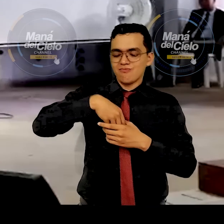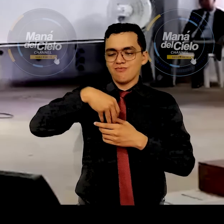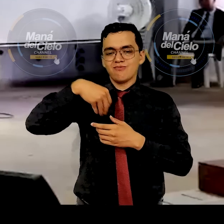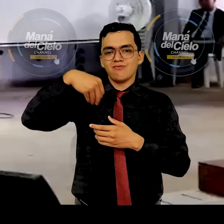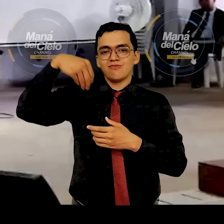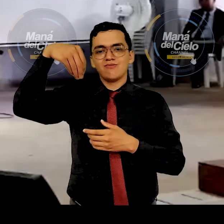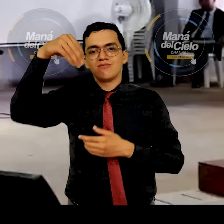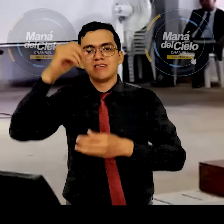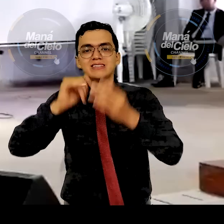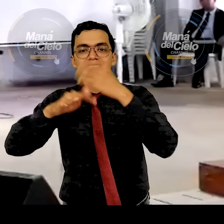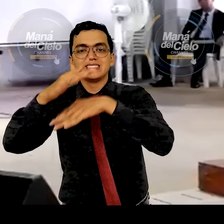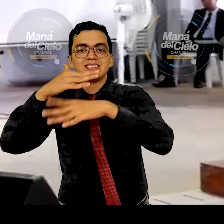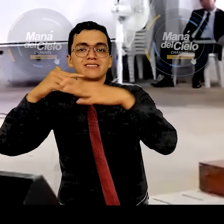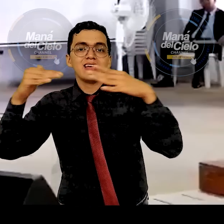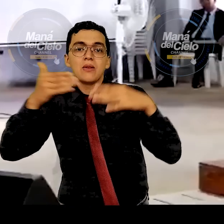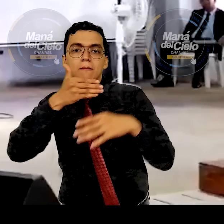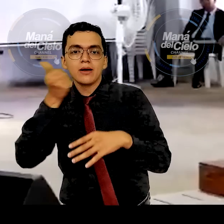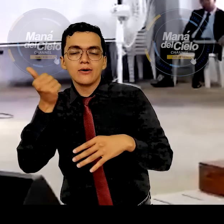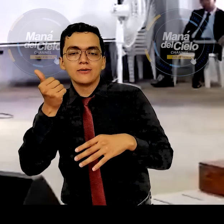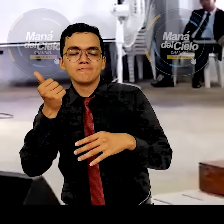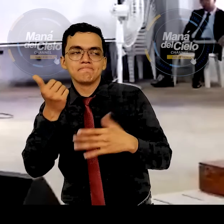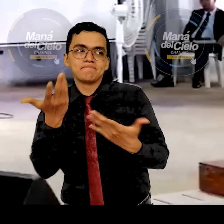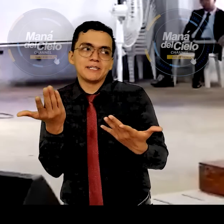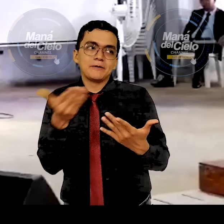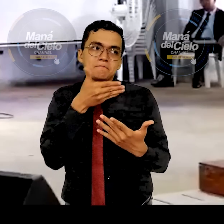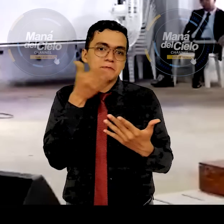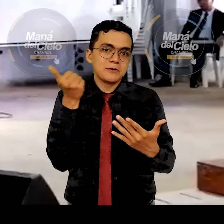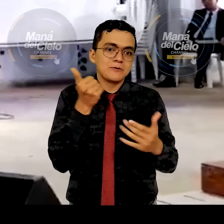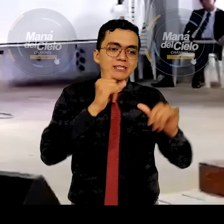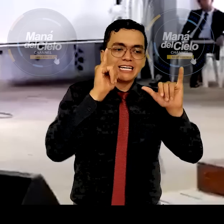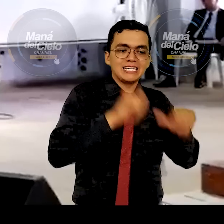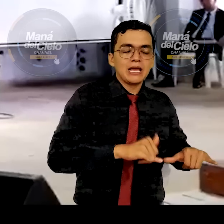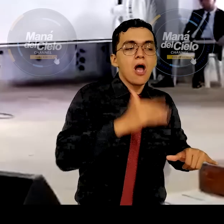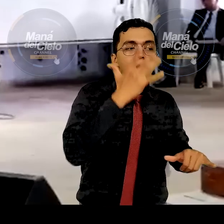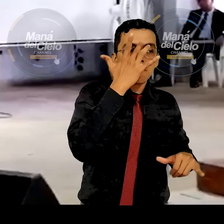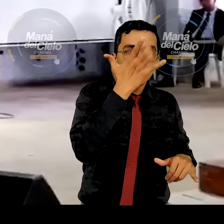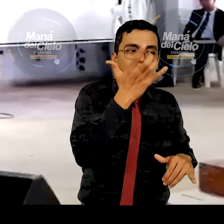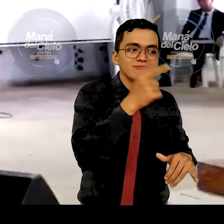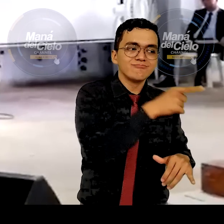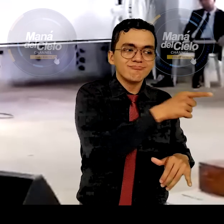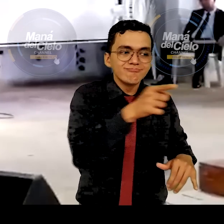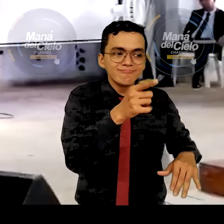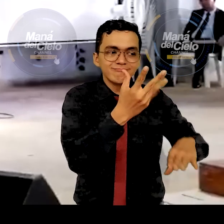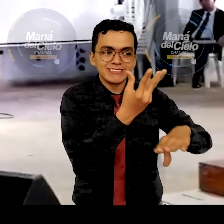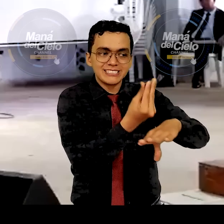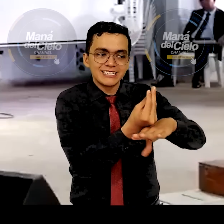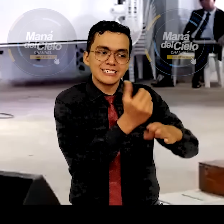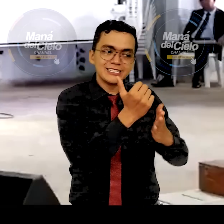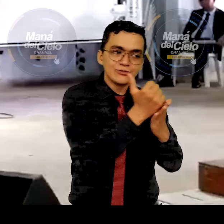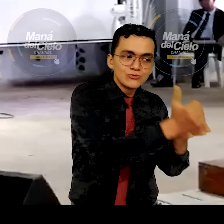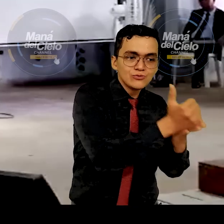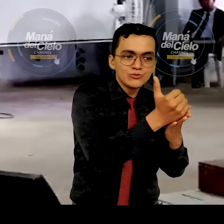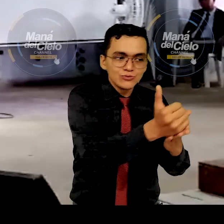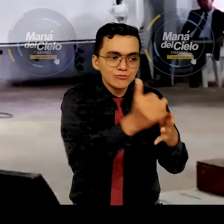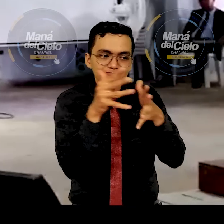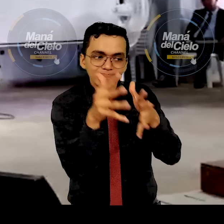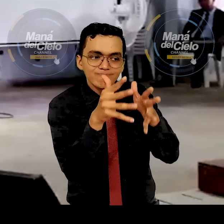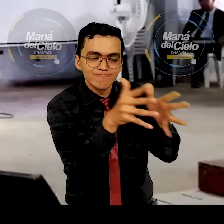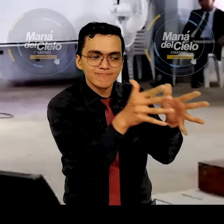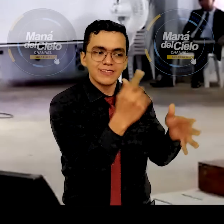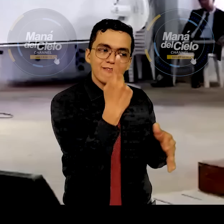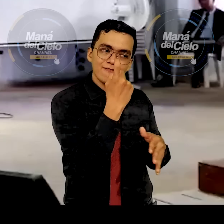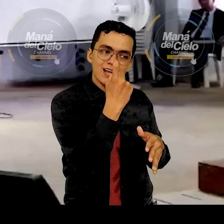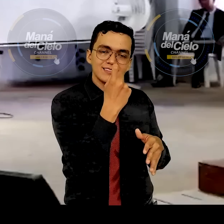No, nosotros decimos, no. Esa bendición pasa a ser al de al lado. Esa bendición no la quiero yo.